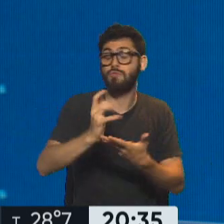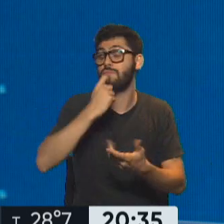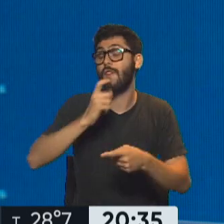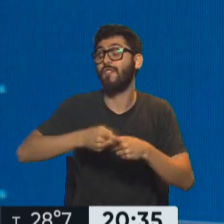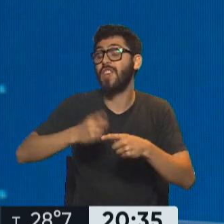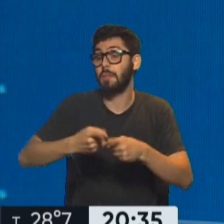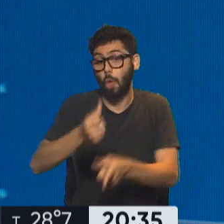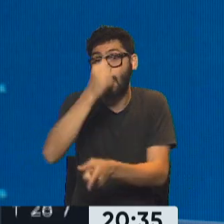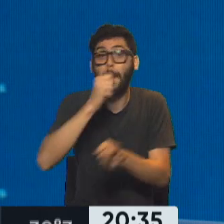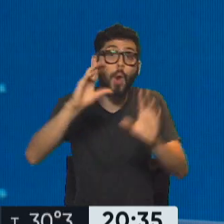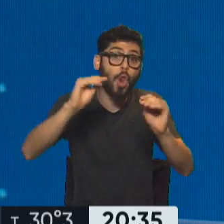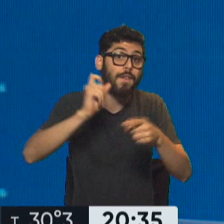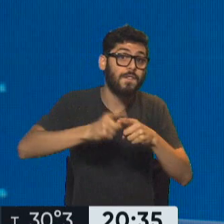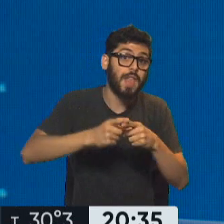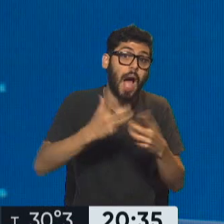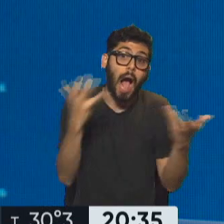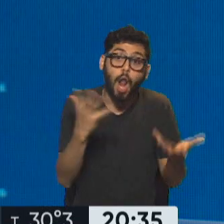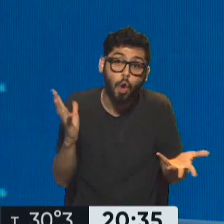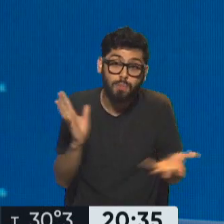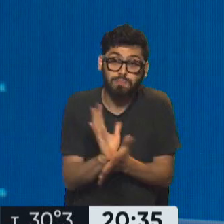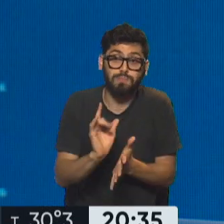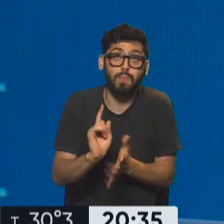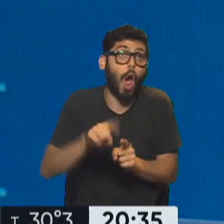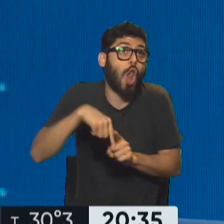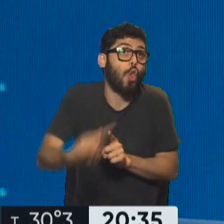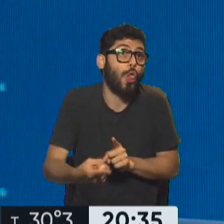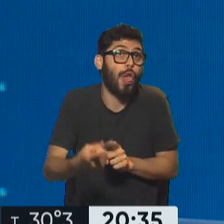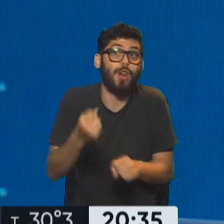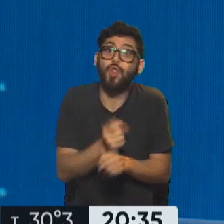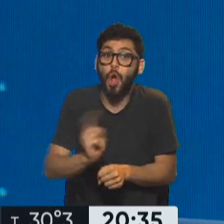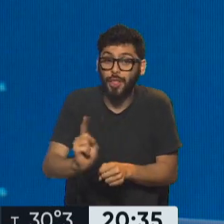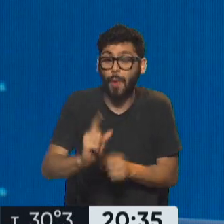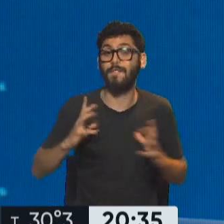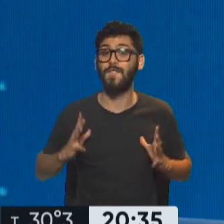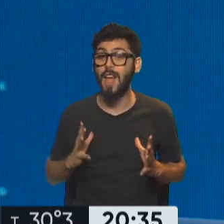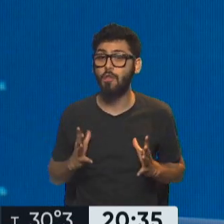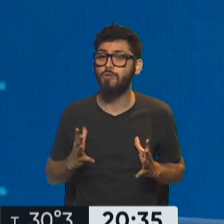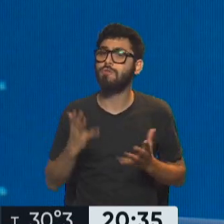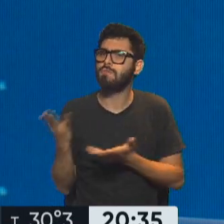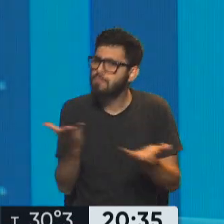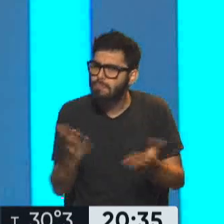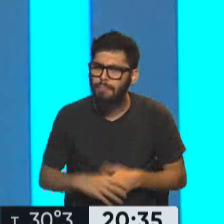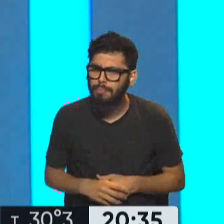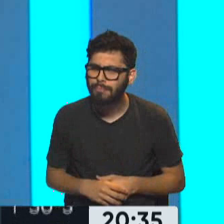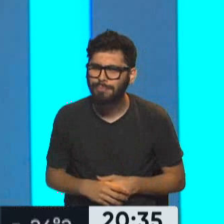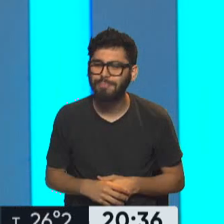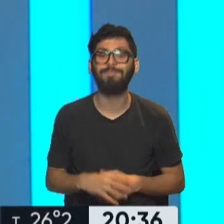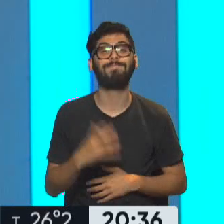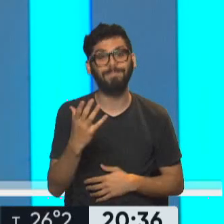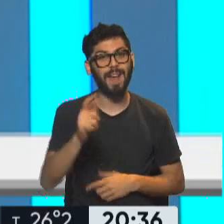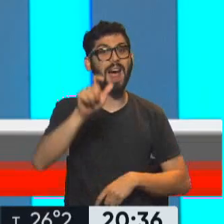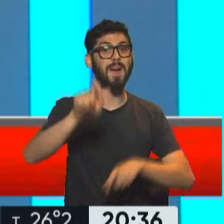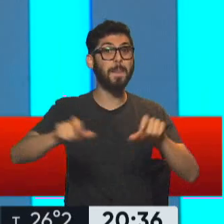ejemplo, algo el domingo a la noche, festejando que al día siguiente no se trabaja, que es feriado, ¿qué les podemos decir? Les podemos decir a